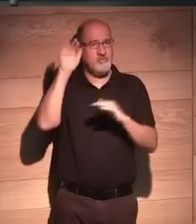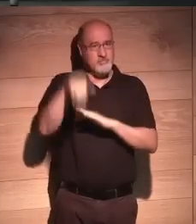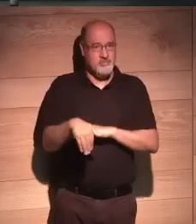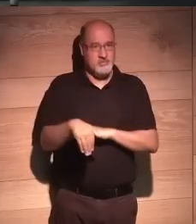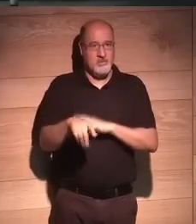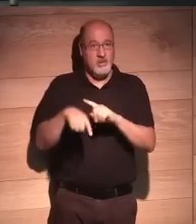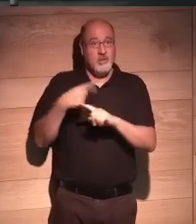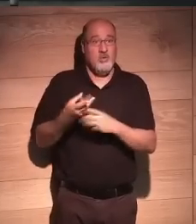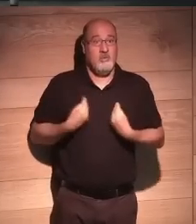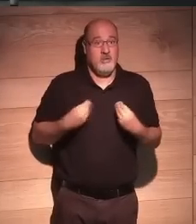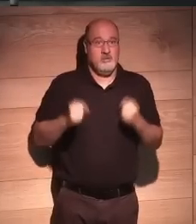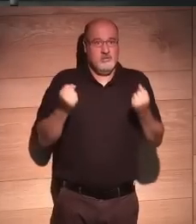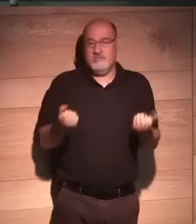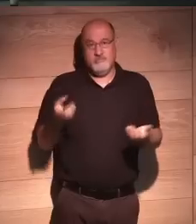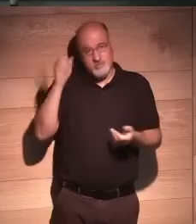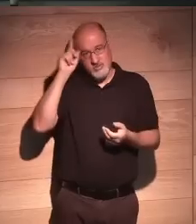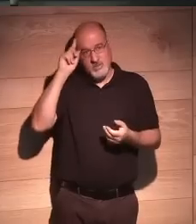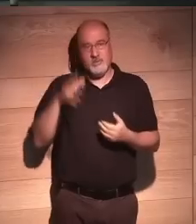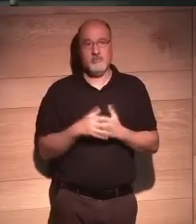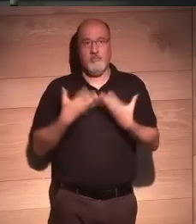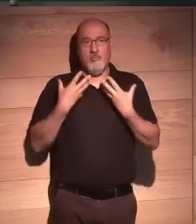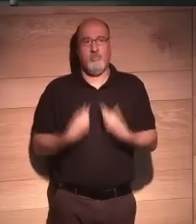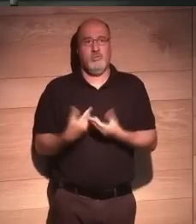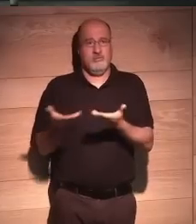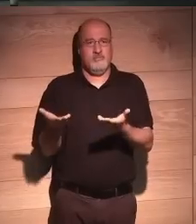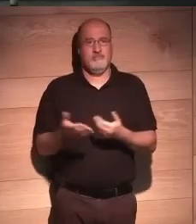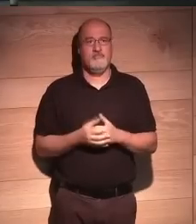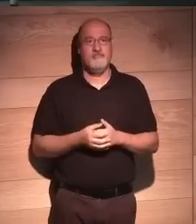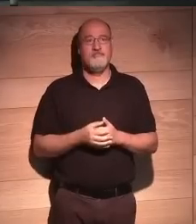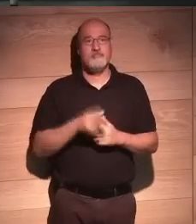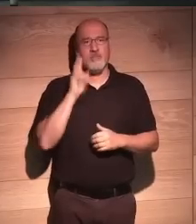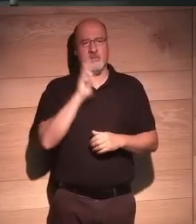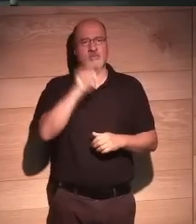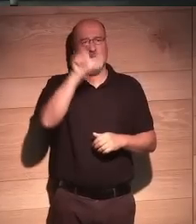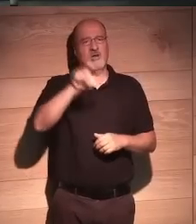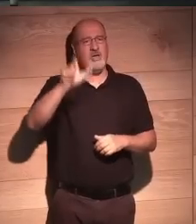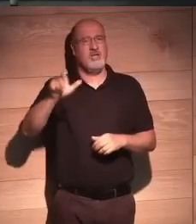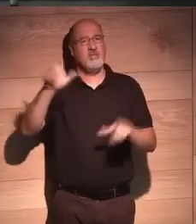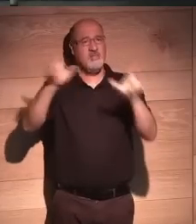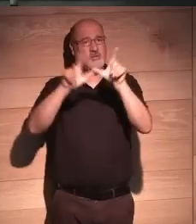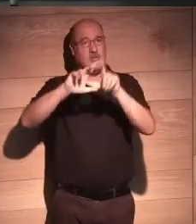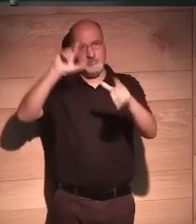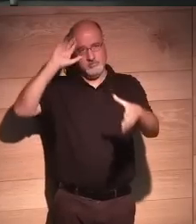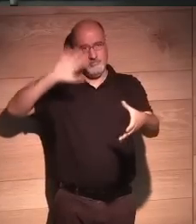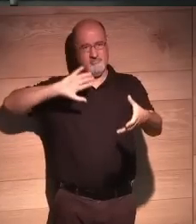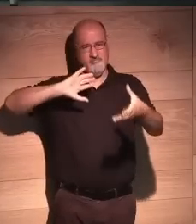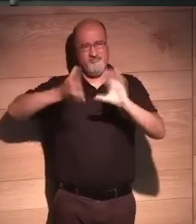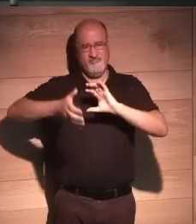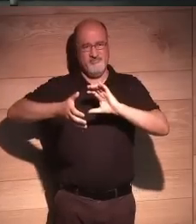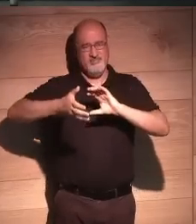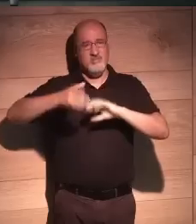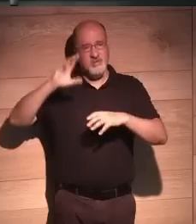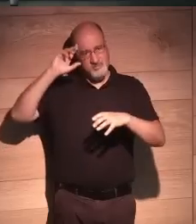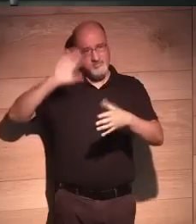no supieron jamás encajar eso. Yo quería ir ahí porque yo he visto enloquecer a gente en la televisión cuando la pantalla La